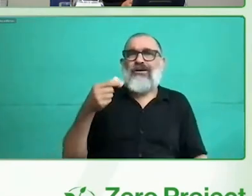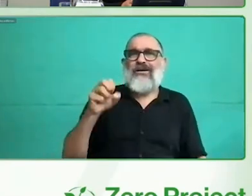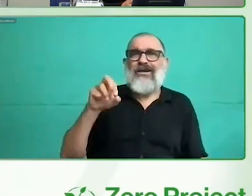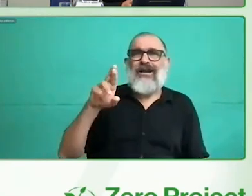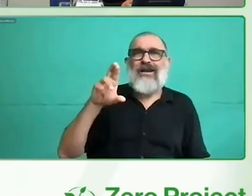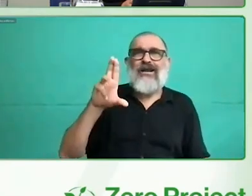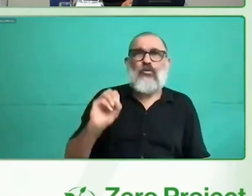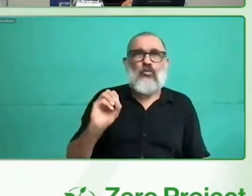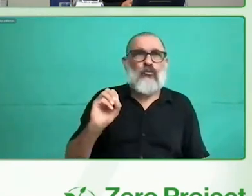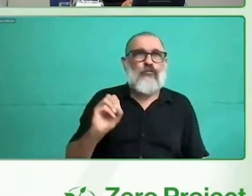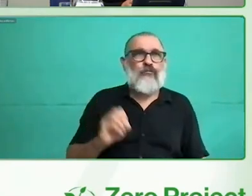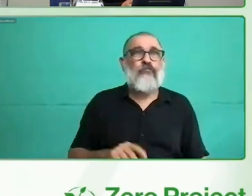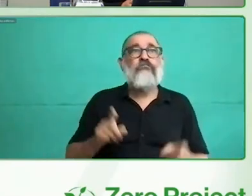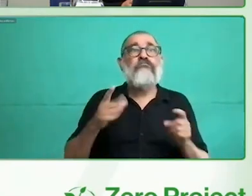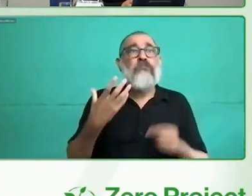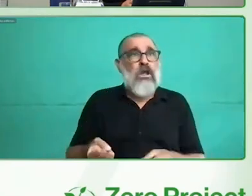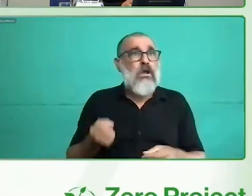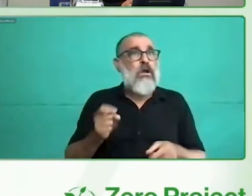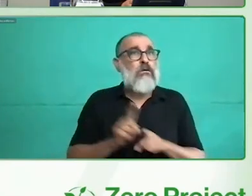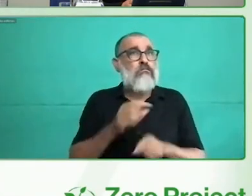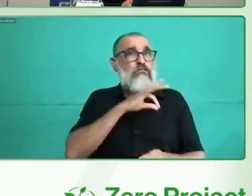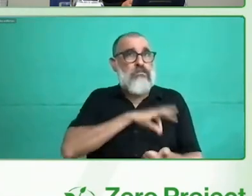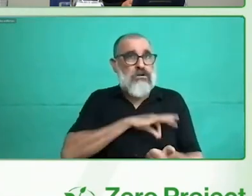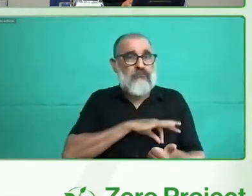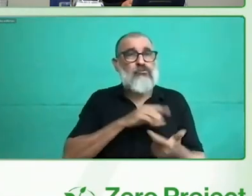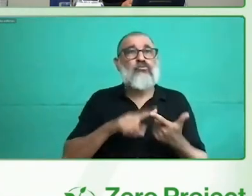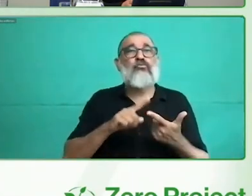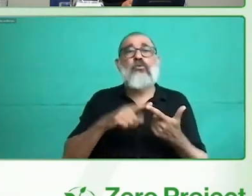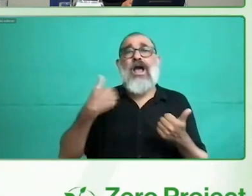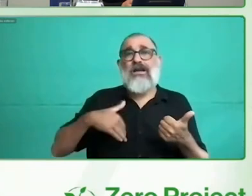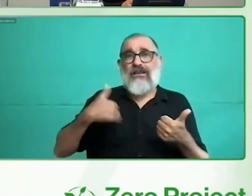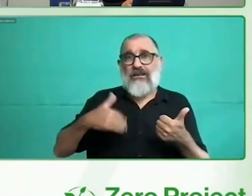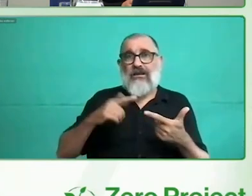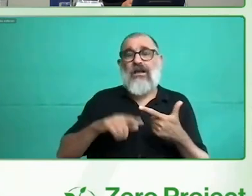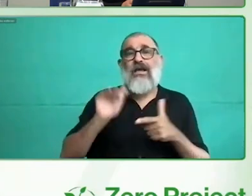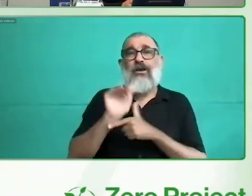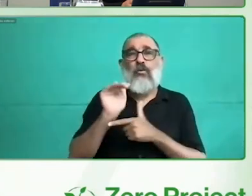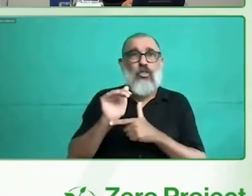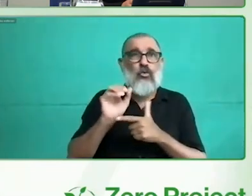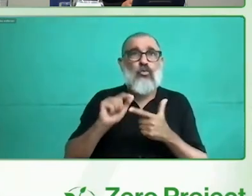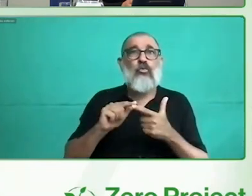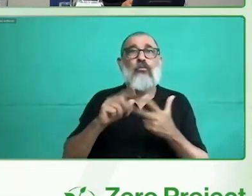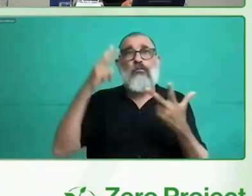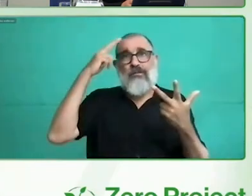de los países para acercarnos a niñas,